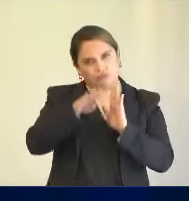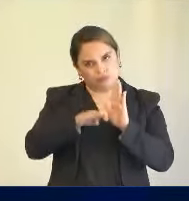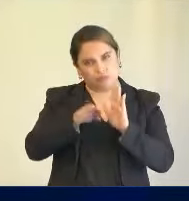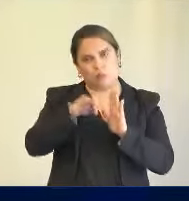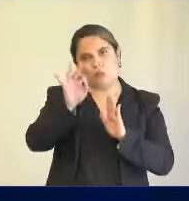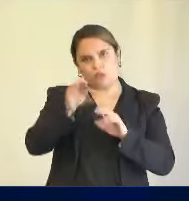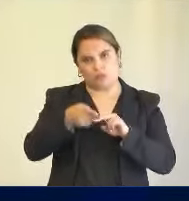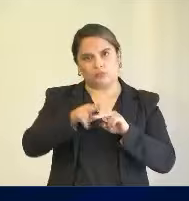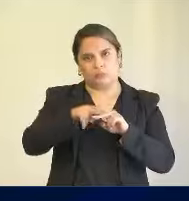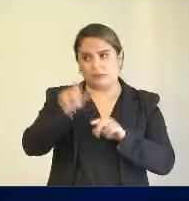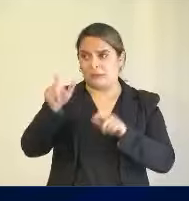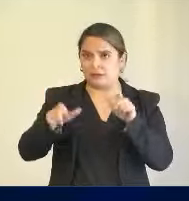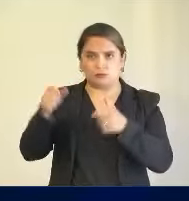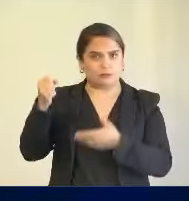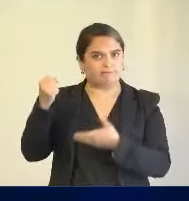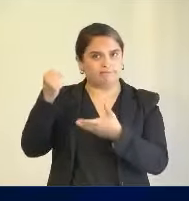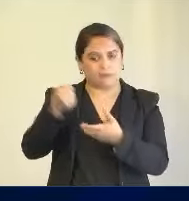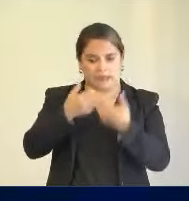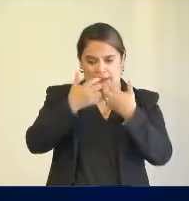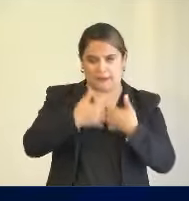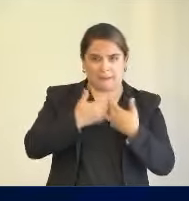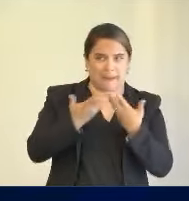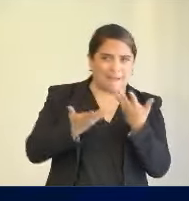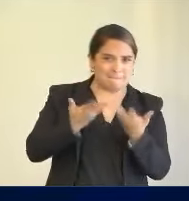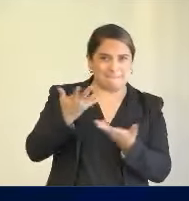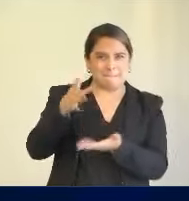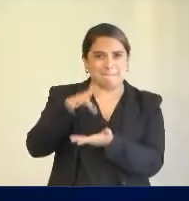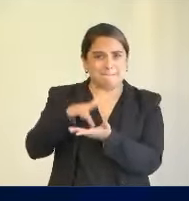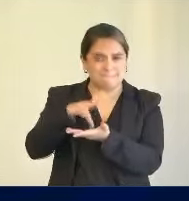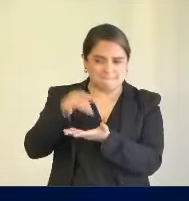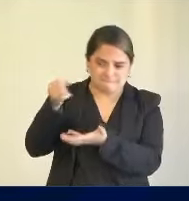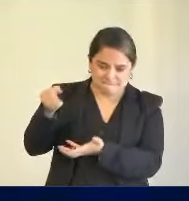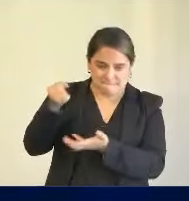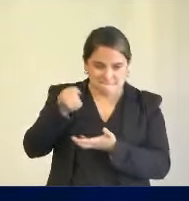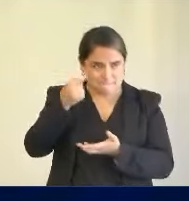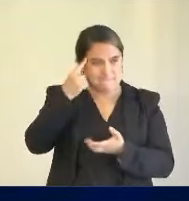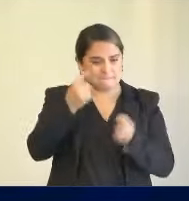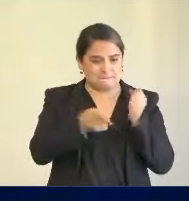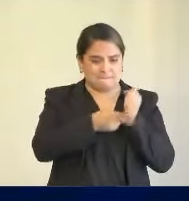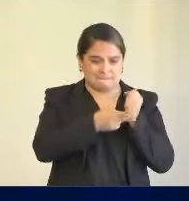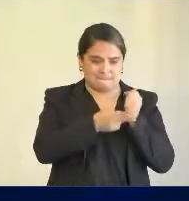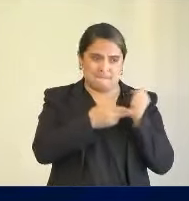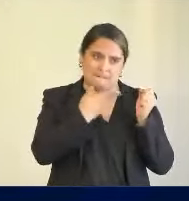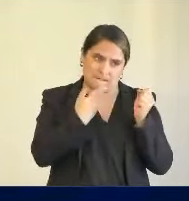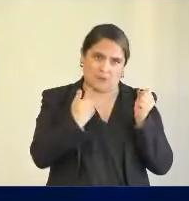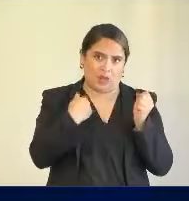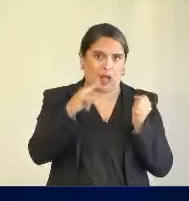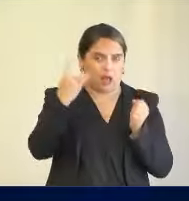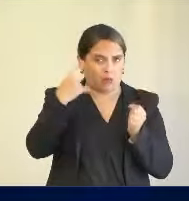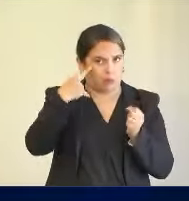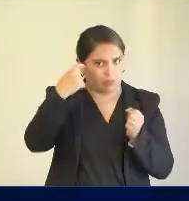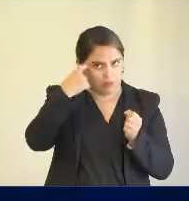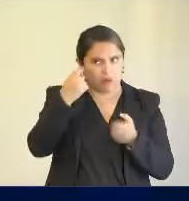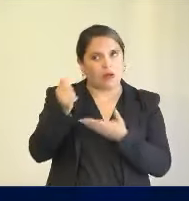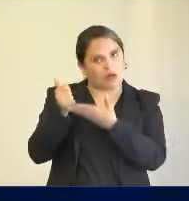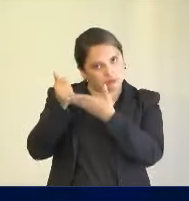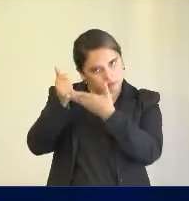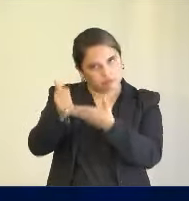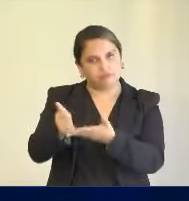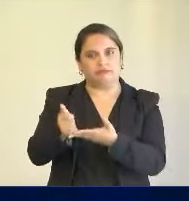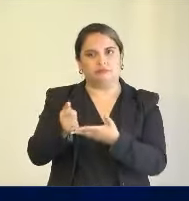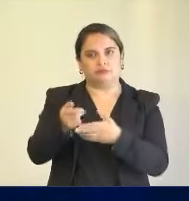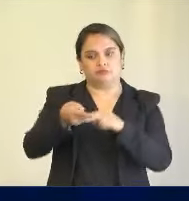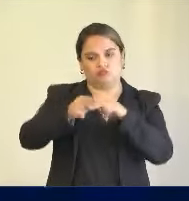invirtiendo porque el empresario no se endeude y el que tiene capital Entonces lo ahorre y no lo arriesga Por qué nos ayudan en eso hay que dejar las tasas de